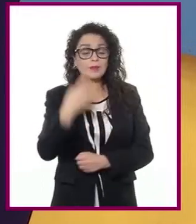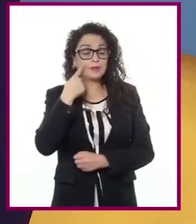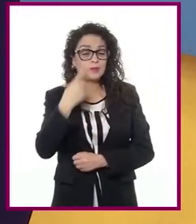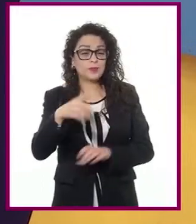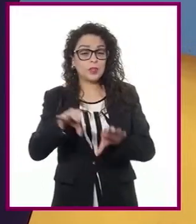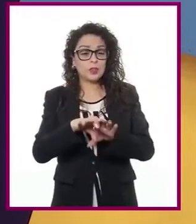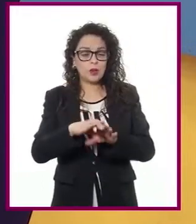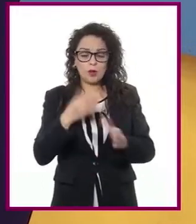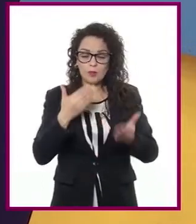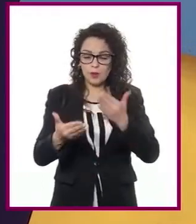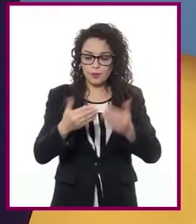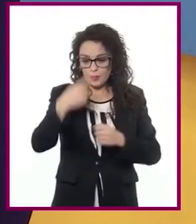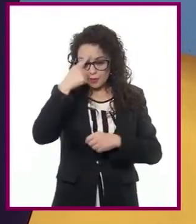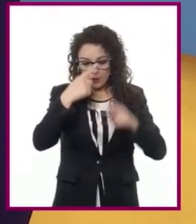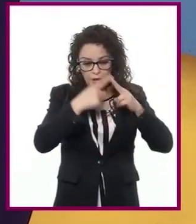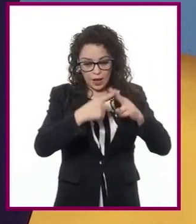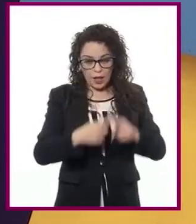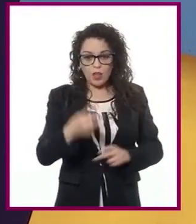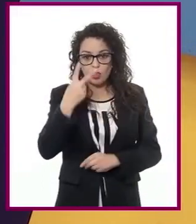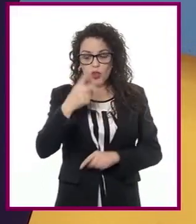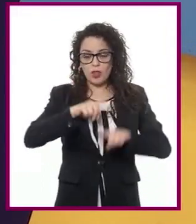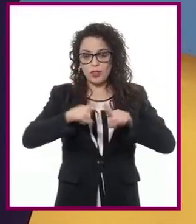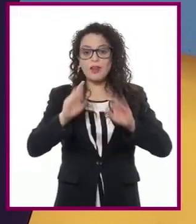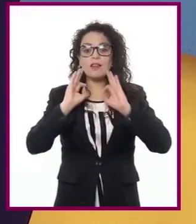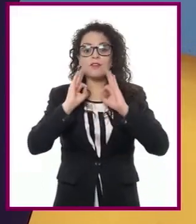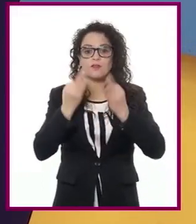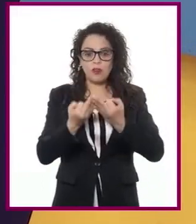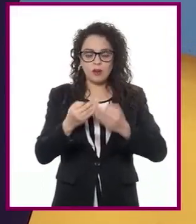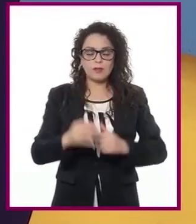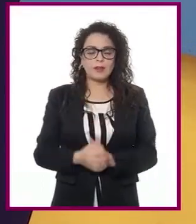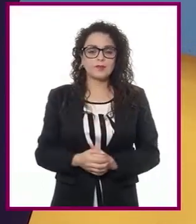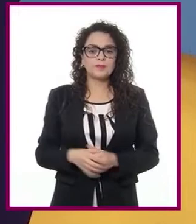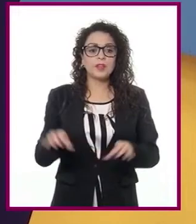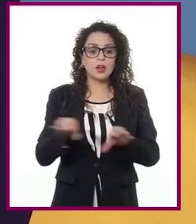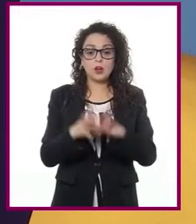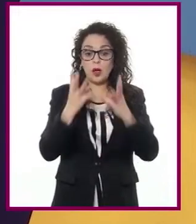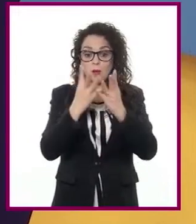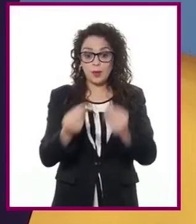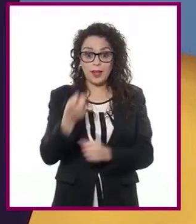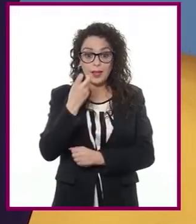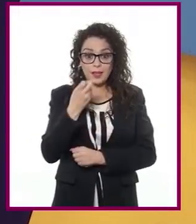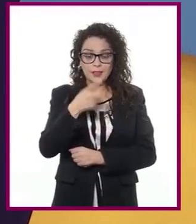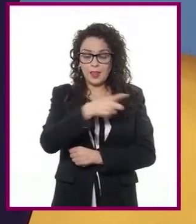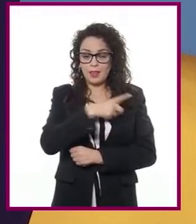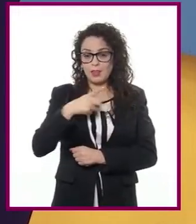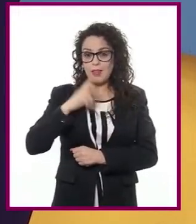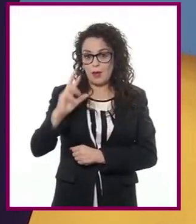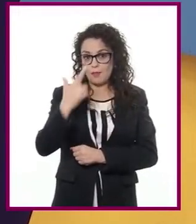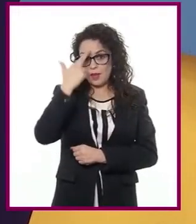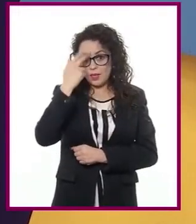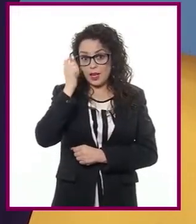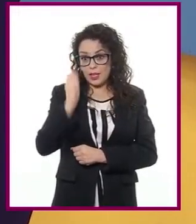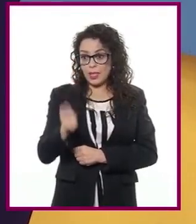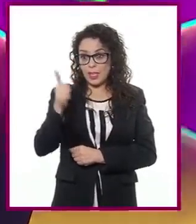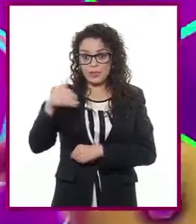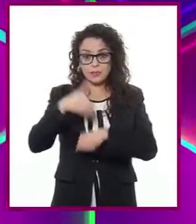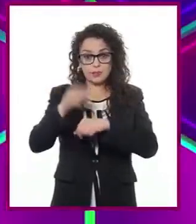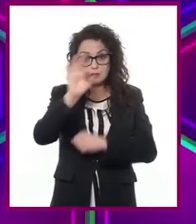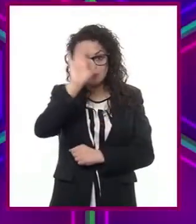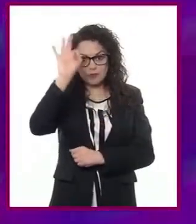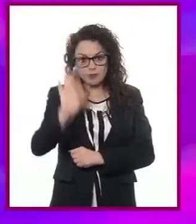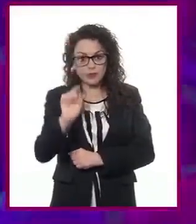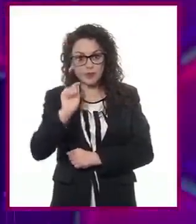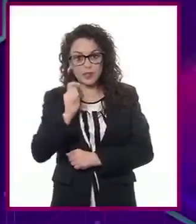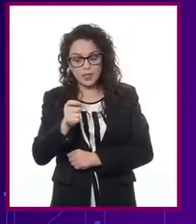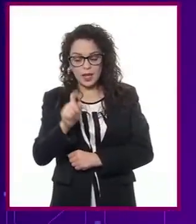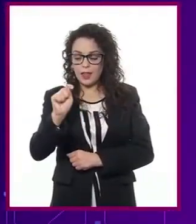final del producto de dos maneras diferentes. Para dar solución a esto, debemos recordar que el porcentaje se refiere a un tanto